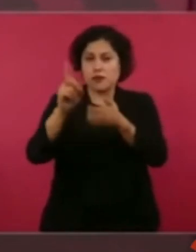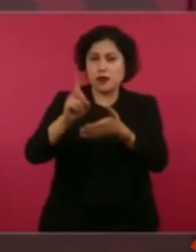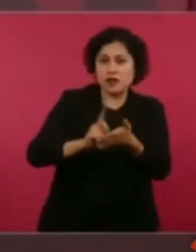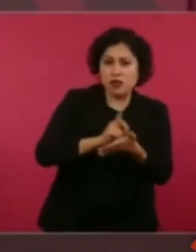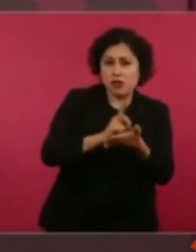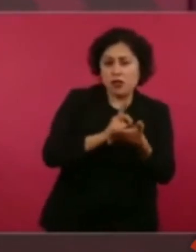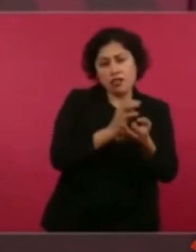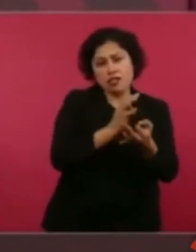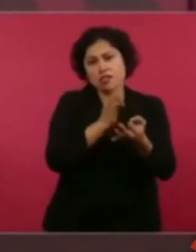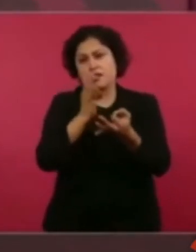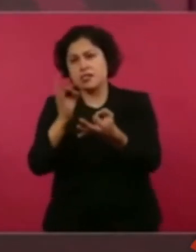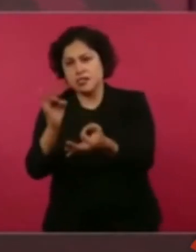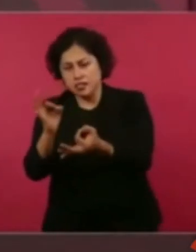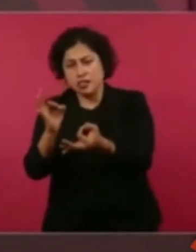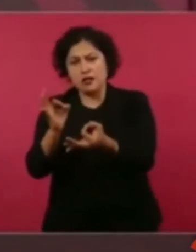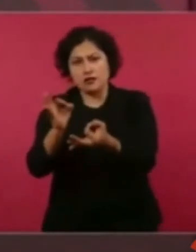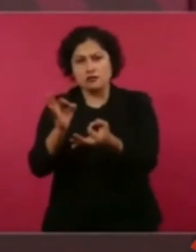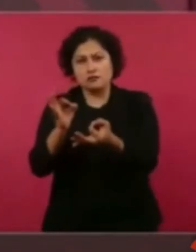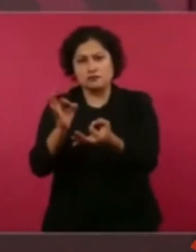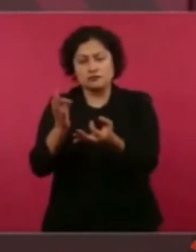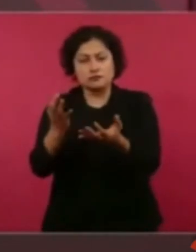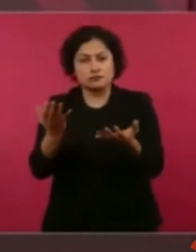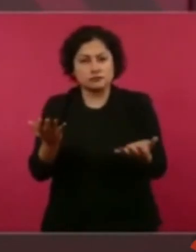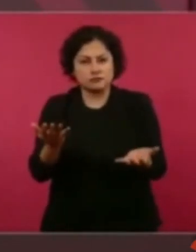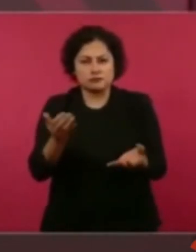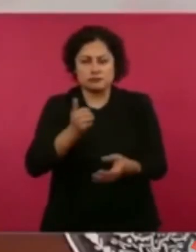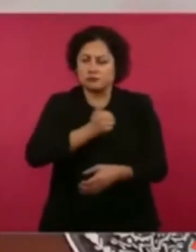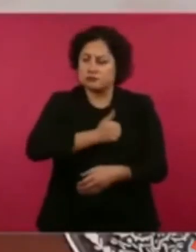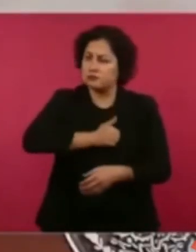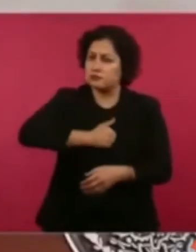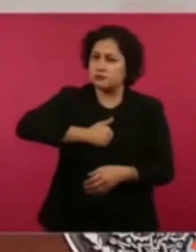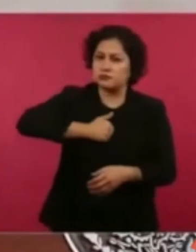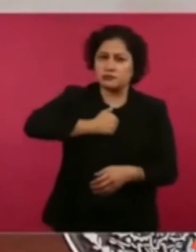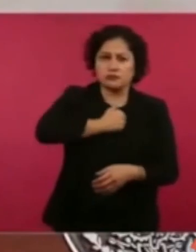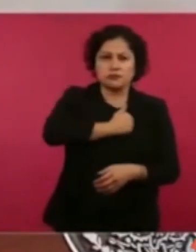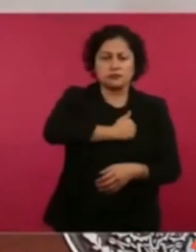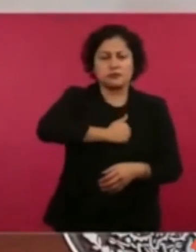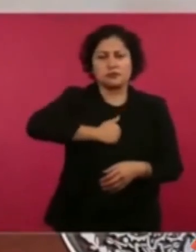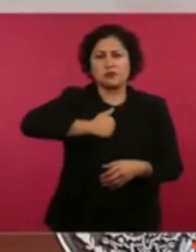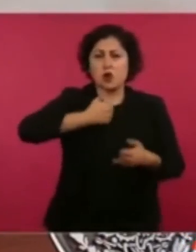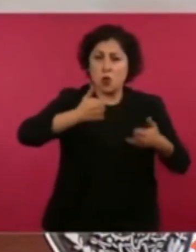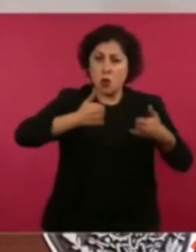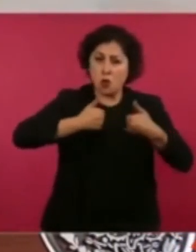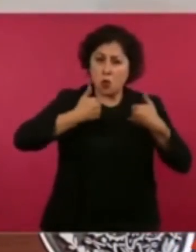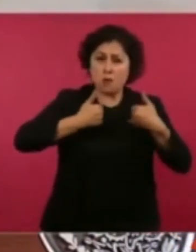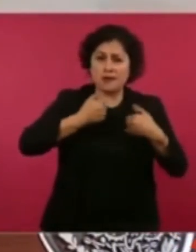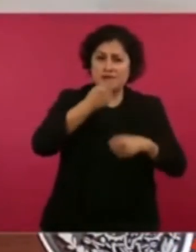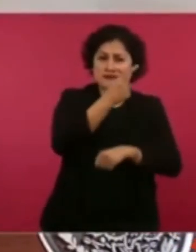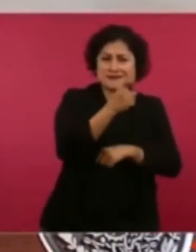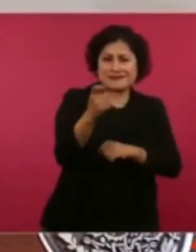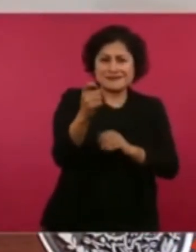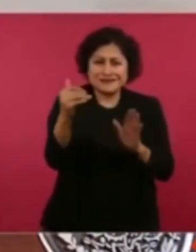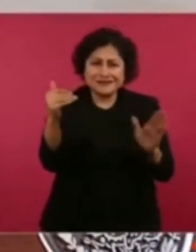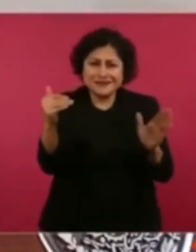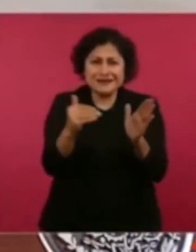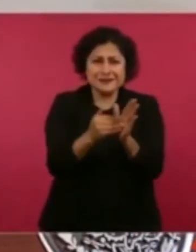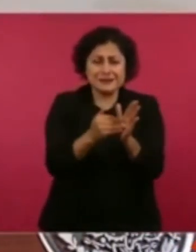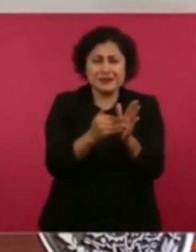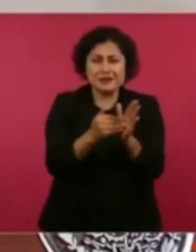que lamentablemente fallecen 100,000 jóvenes cada año por el consumo de fentanilo?